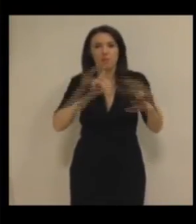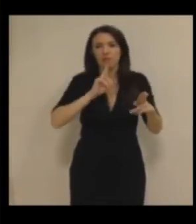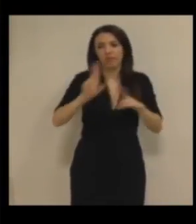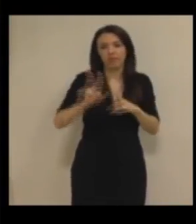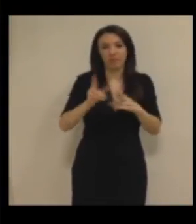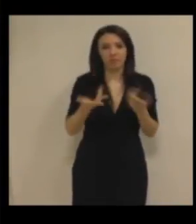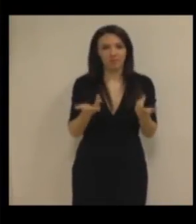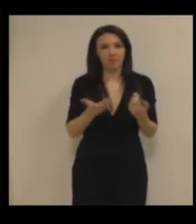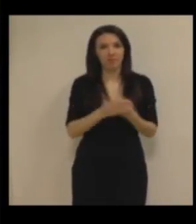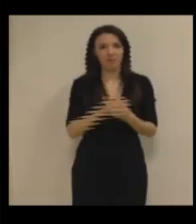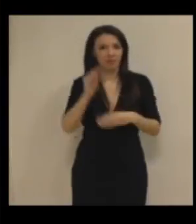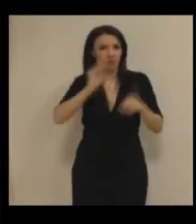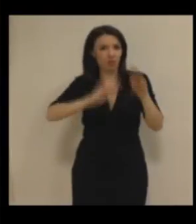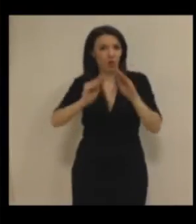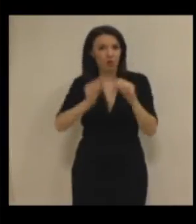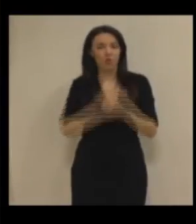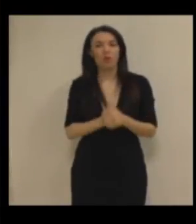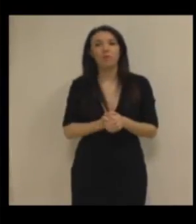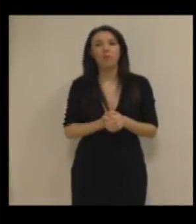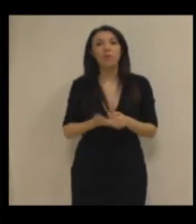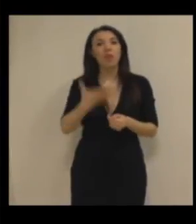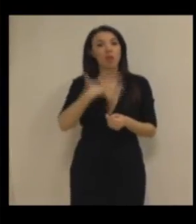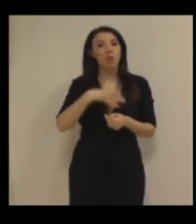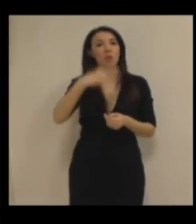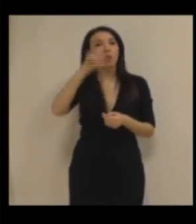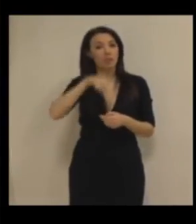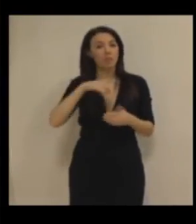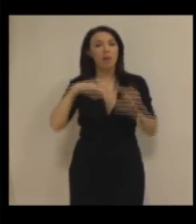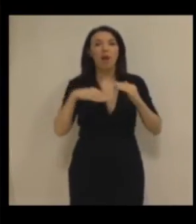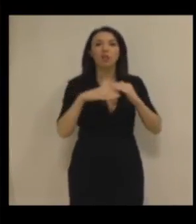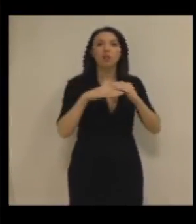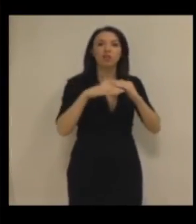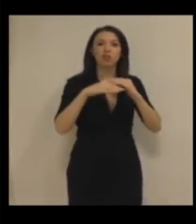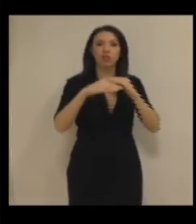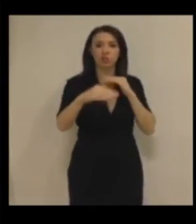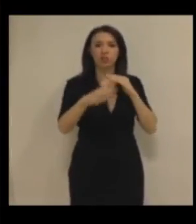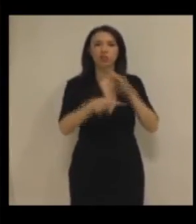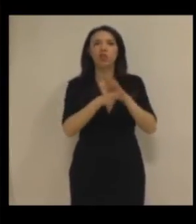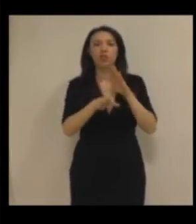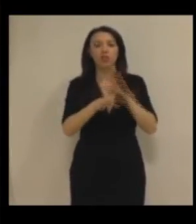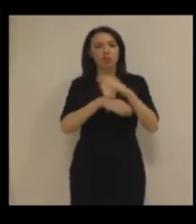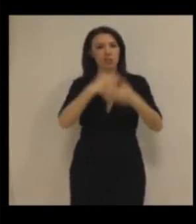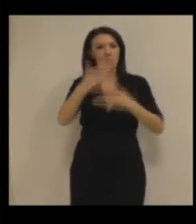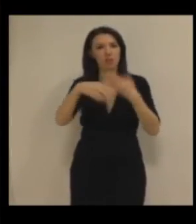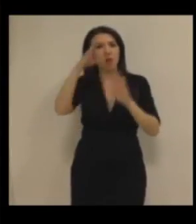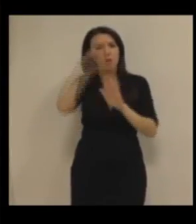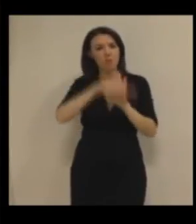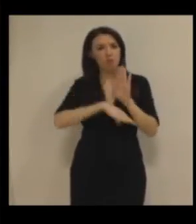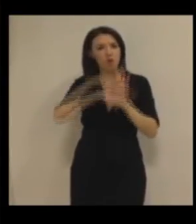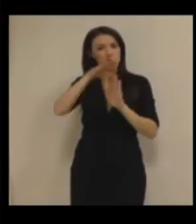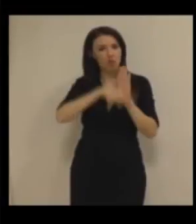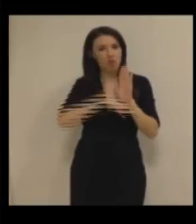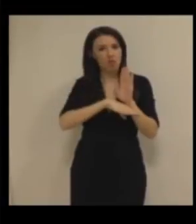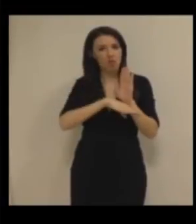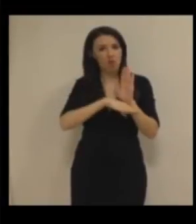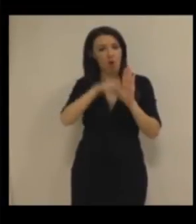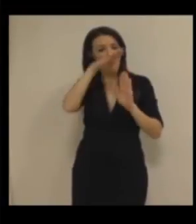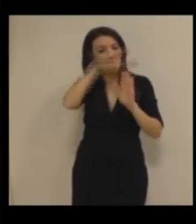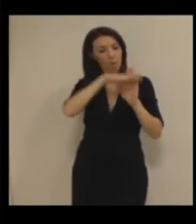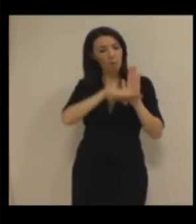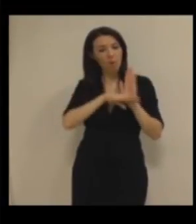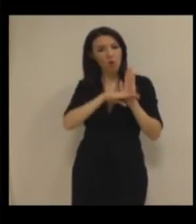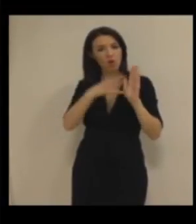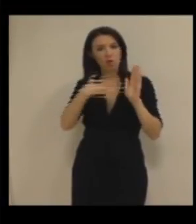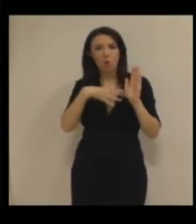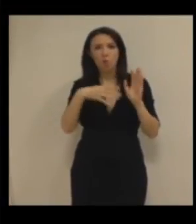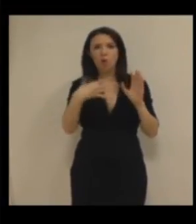respuesta. Claro. Sí. Y quizá para garantizar la sostenibilidad, como bien dices, del proyecto, quizás sea más necesario que nunca llegar